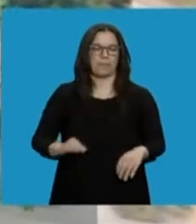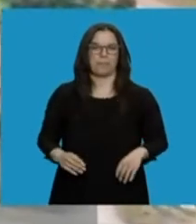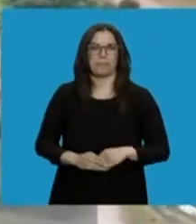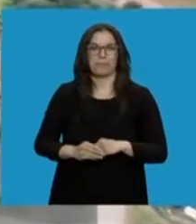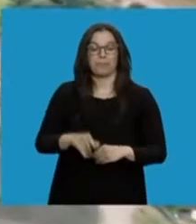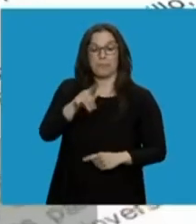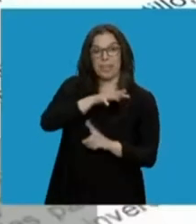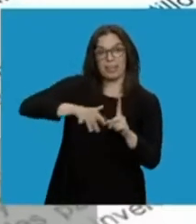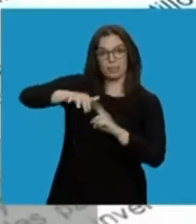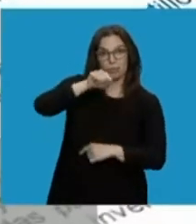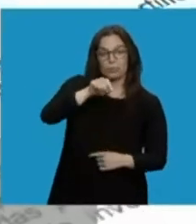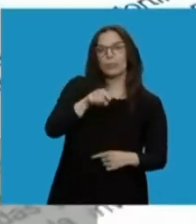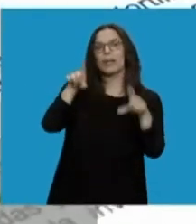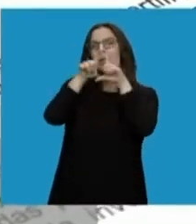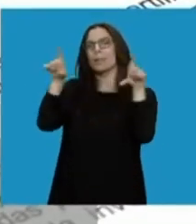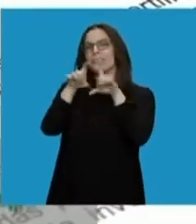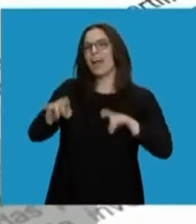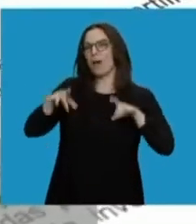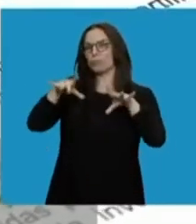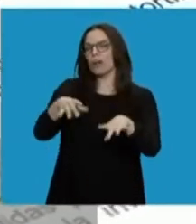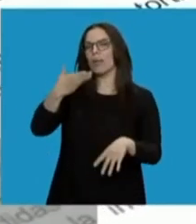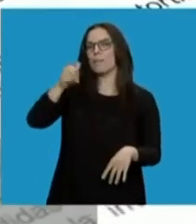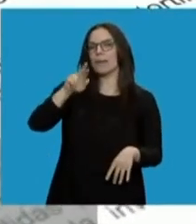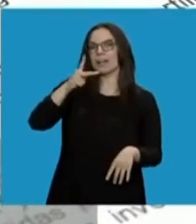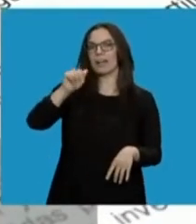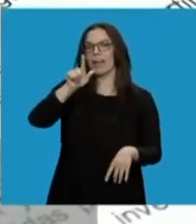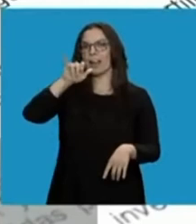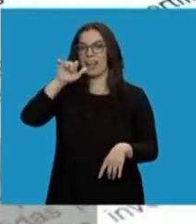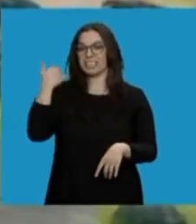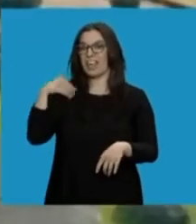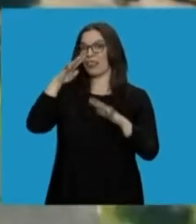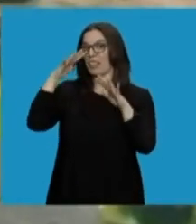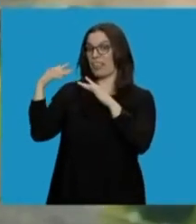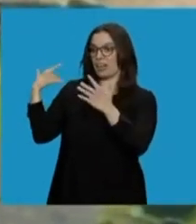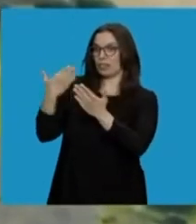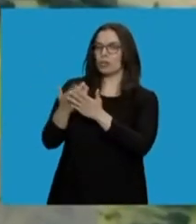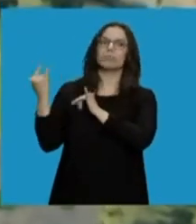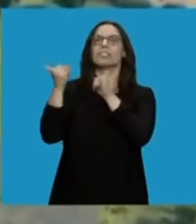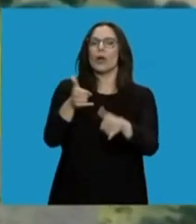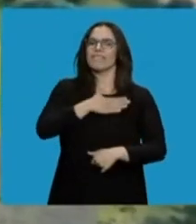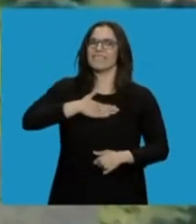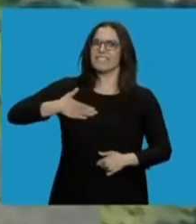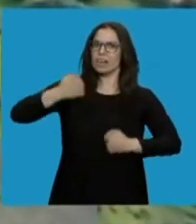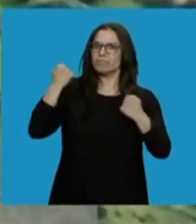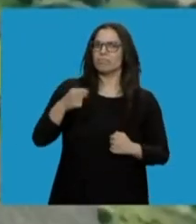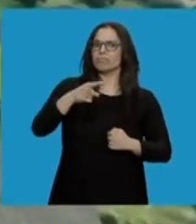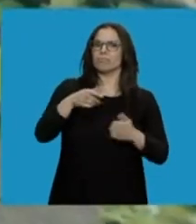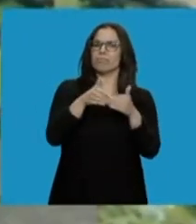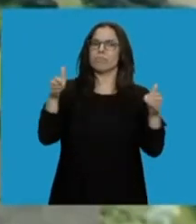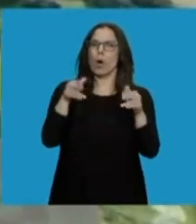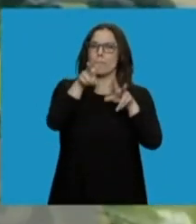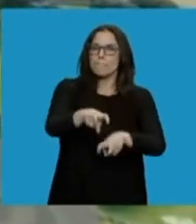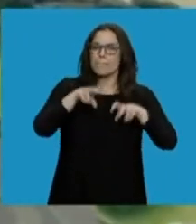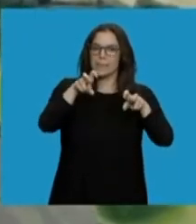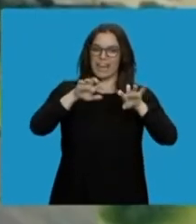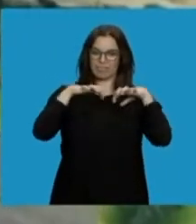este entorno, la empresa australiana Berkeley hace ya ahora 10 años que llegó con la pretensión de la apertura de una mina